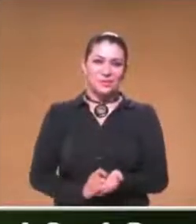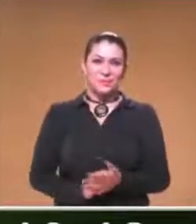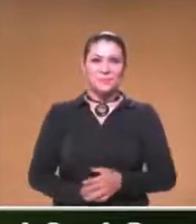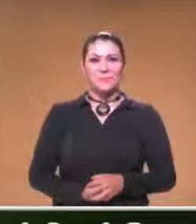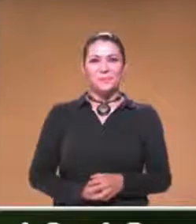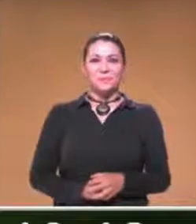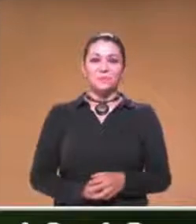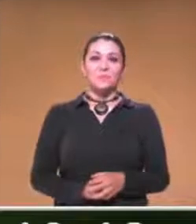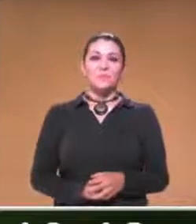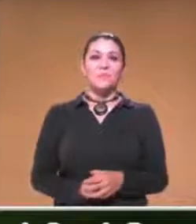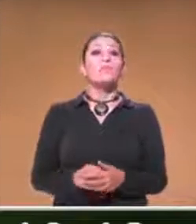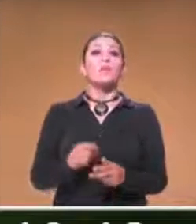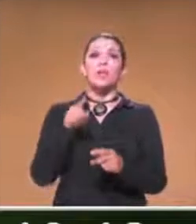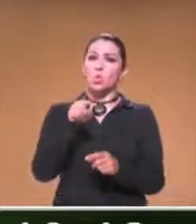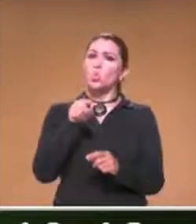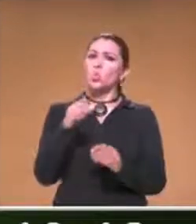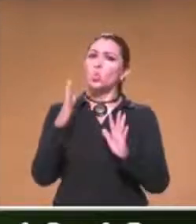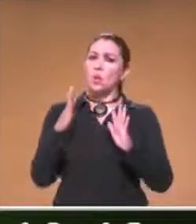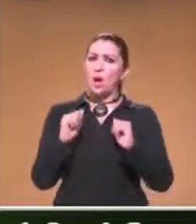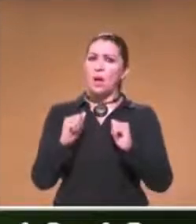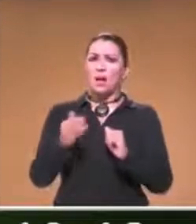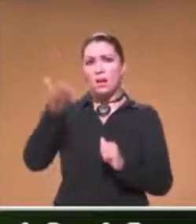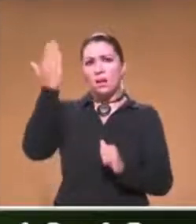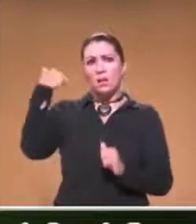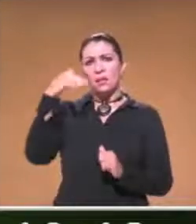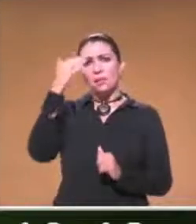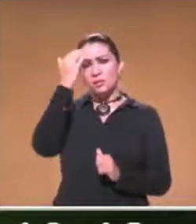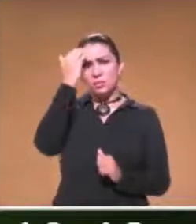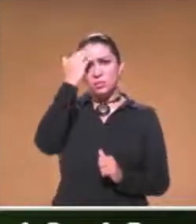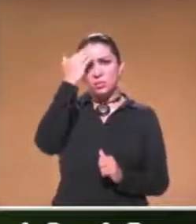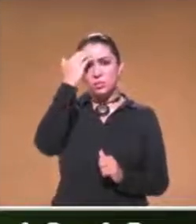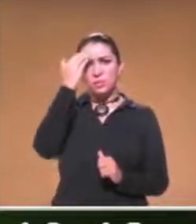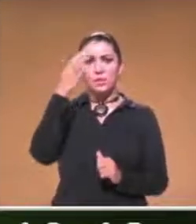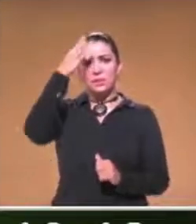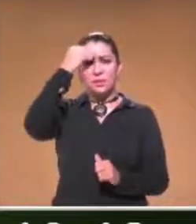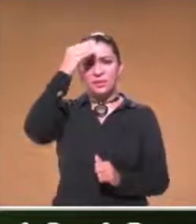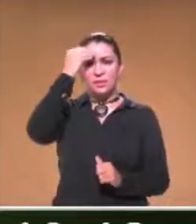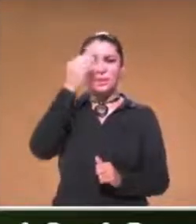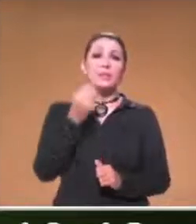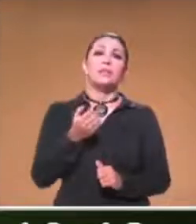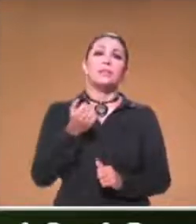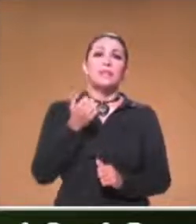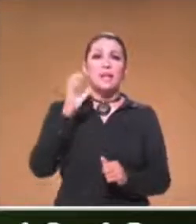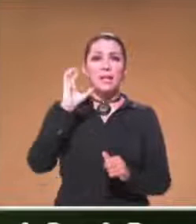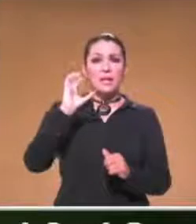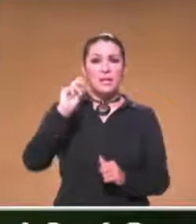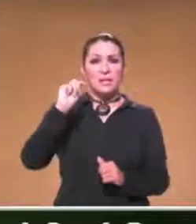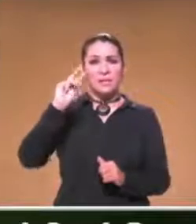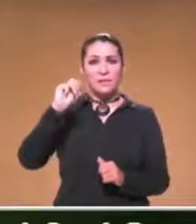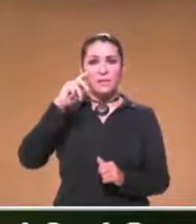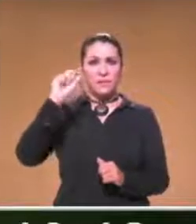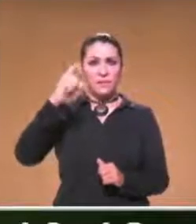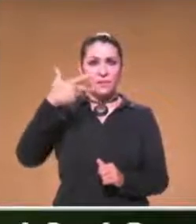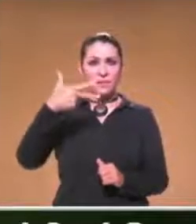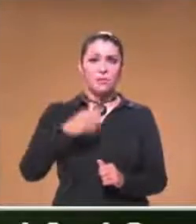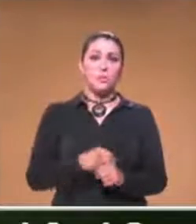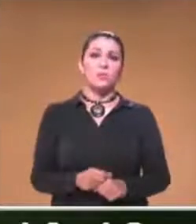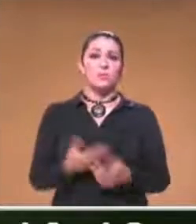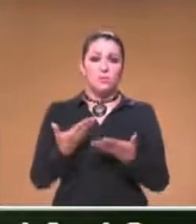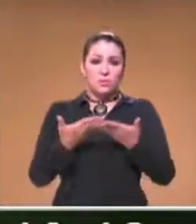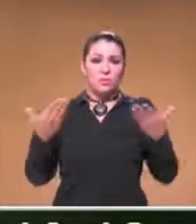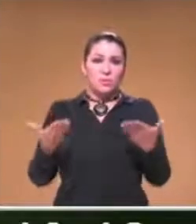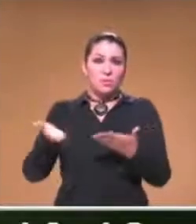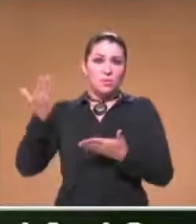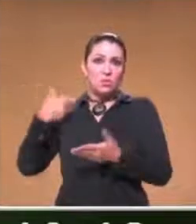la primera presentación o el primer programa de Aprende en Casa. Posteriormente, la semana